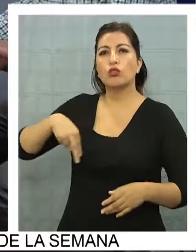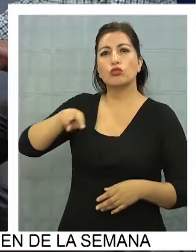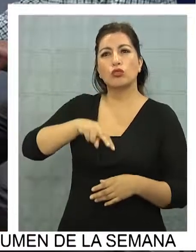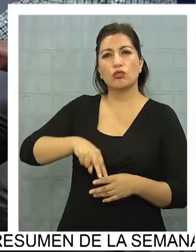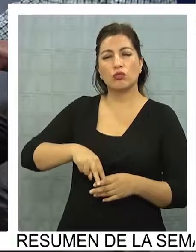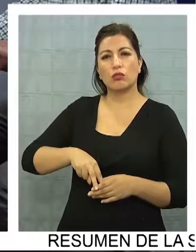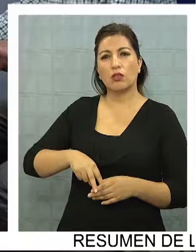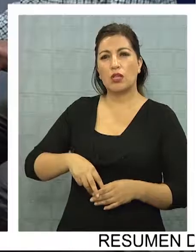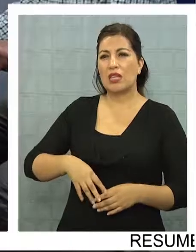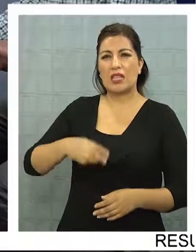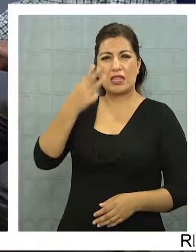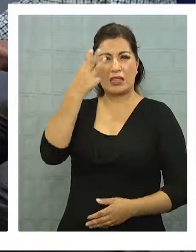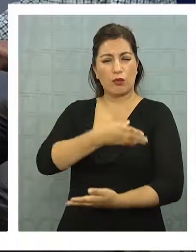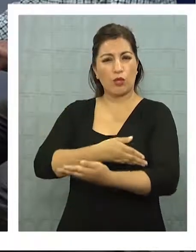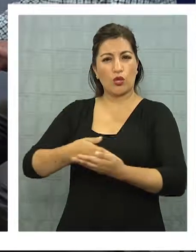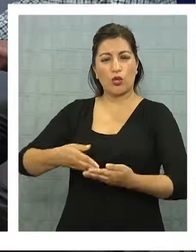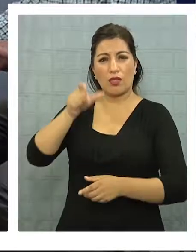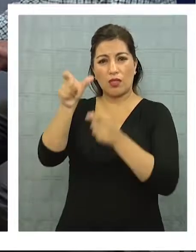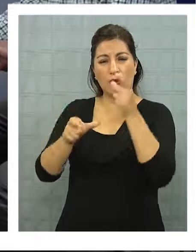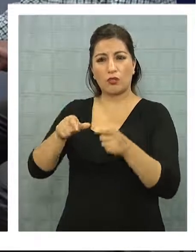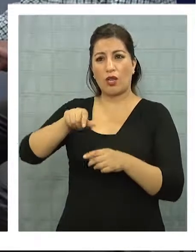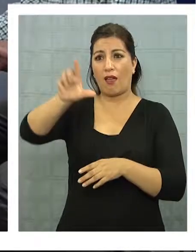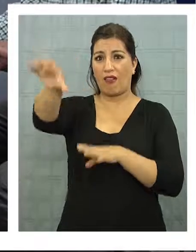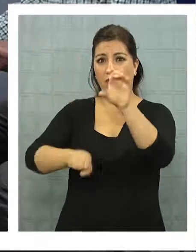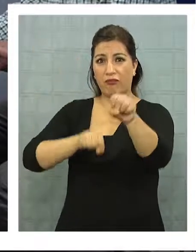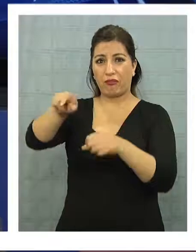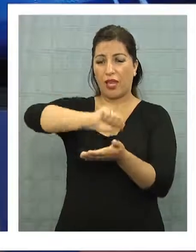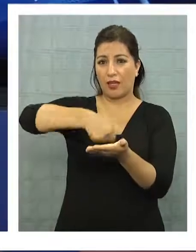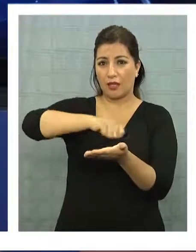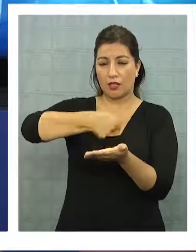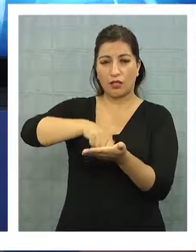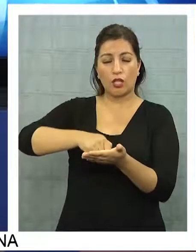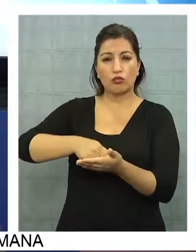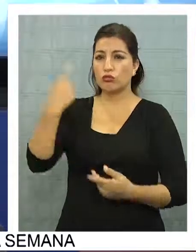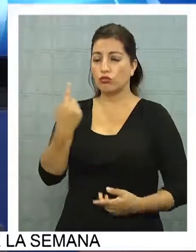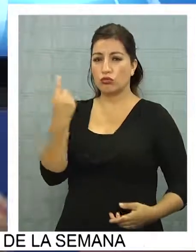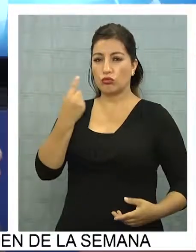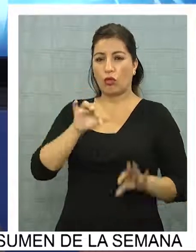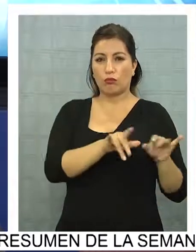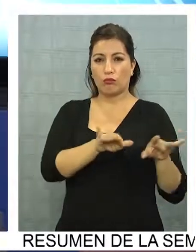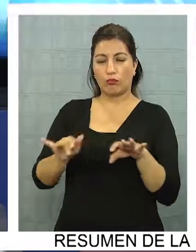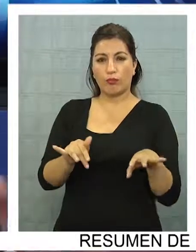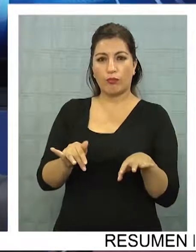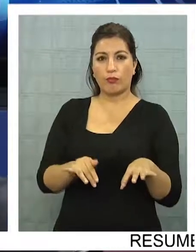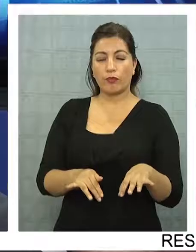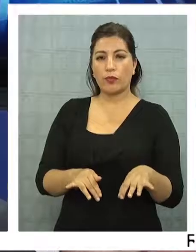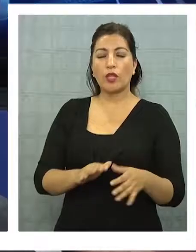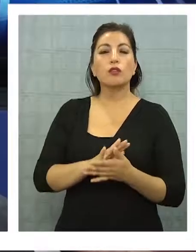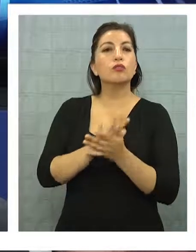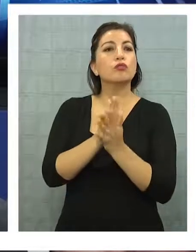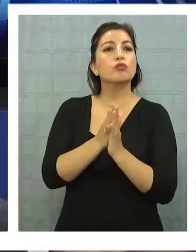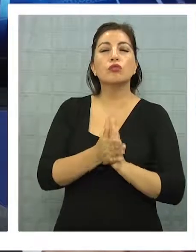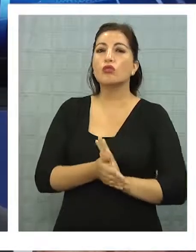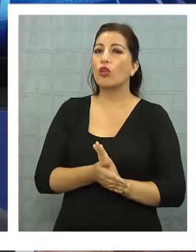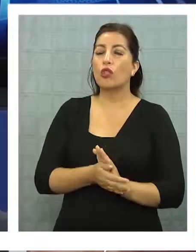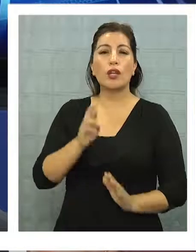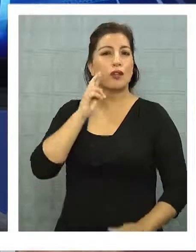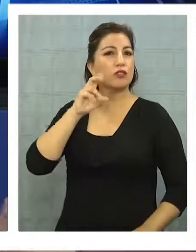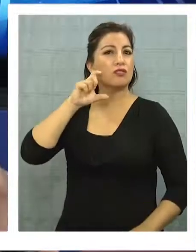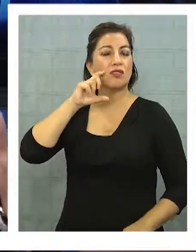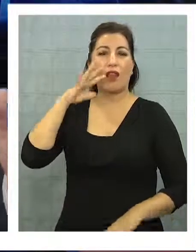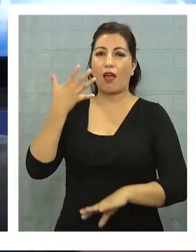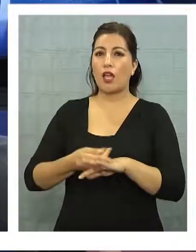más de 3 millones de personas automáticamente en los registros electorales. Quedó todo el padrón del registro civil